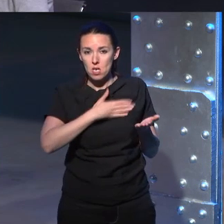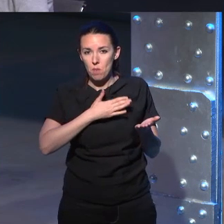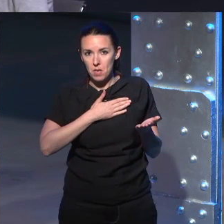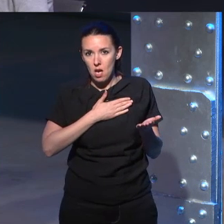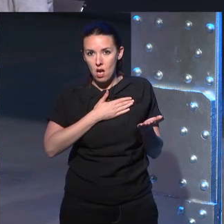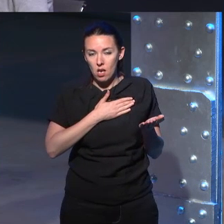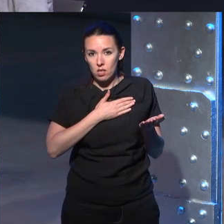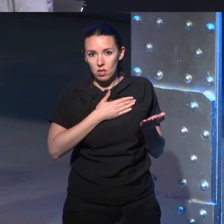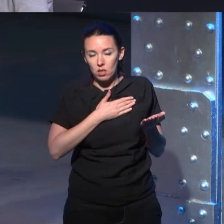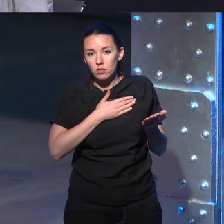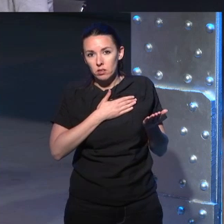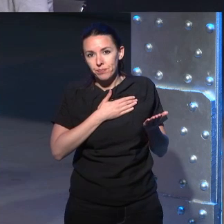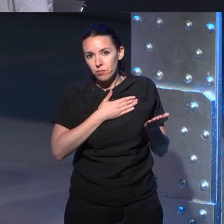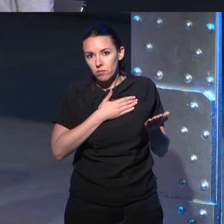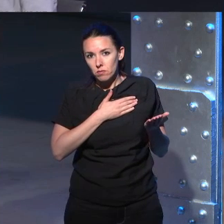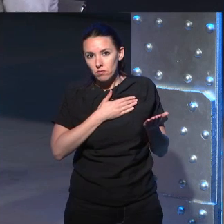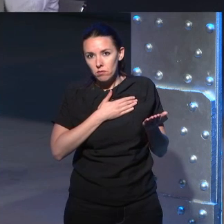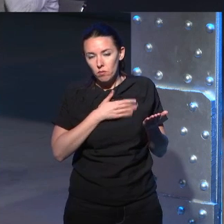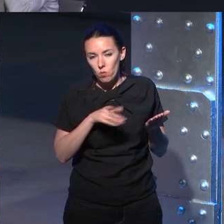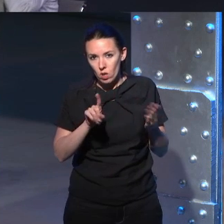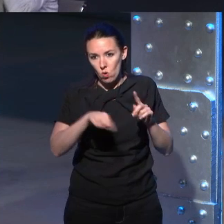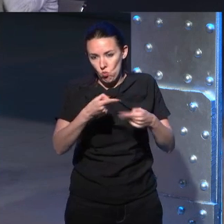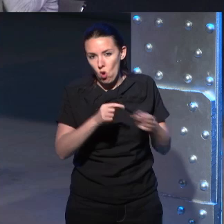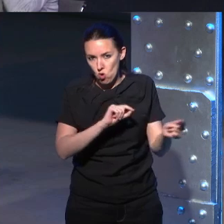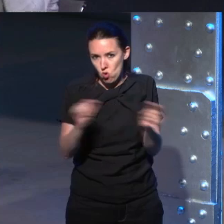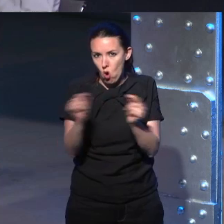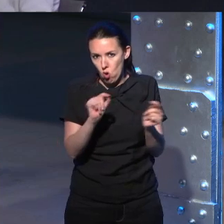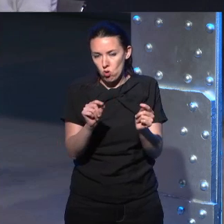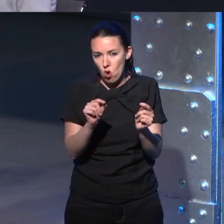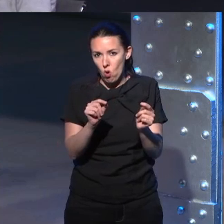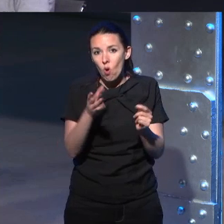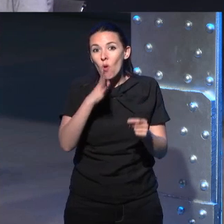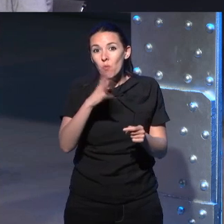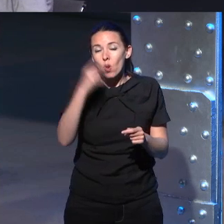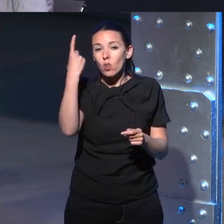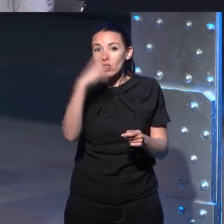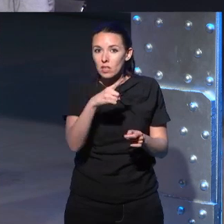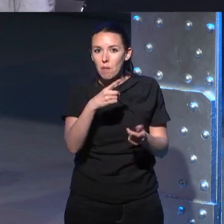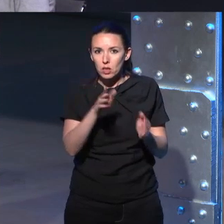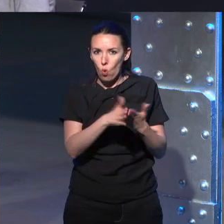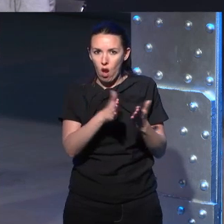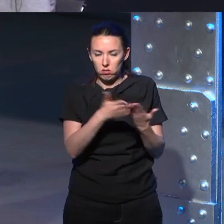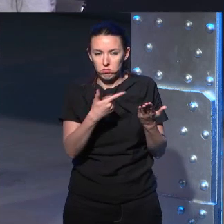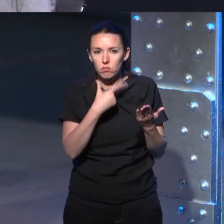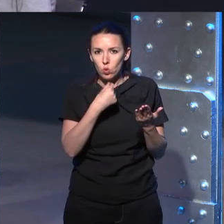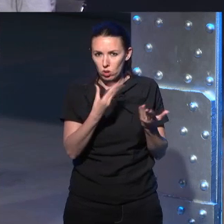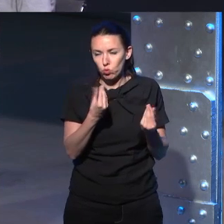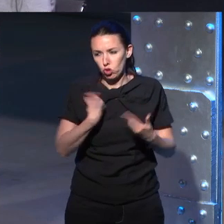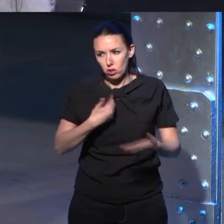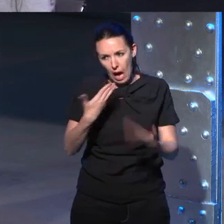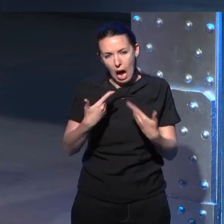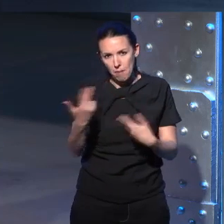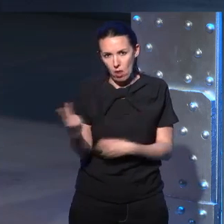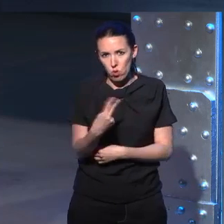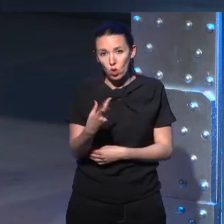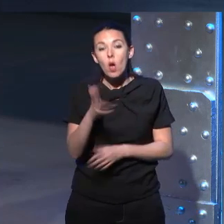importaría meterme en el coloquio que hagamos, porque tú sabes que la aprecio mucho, lo hemos conversado mucho, pero sí me